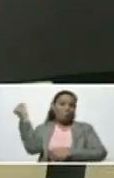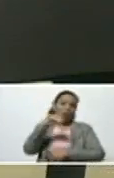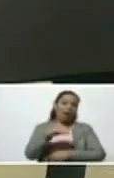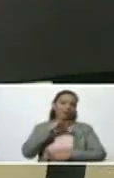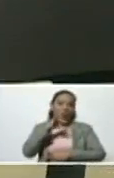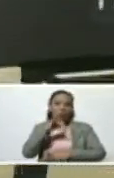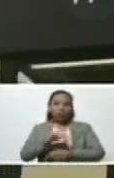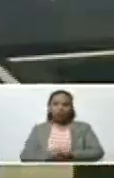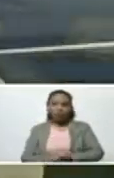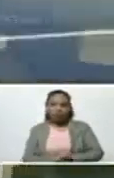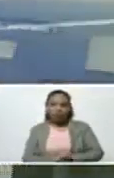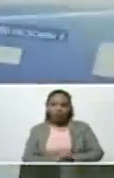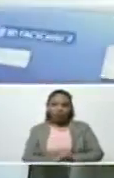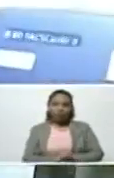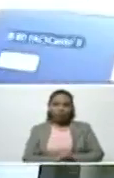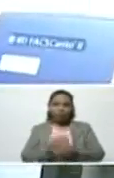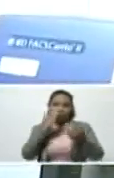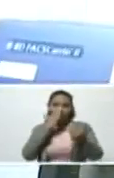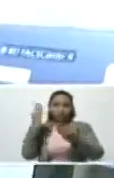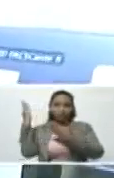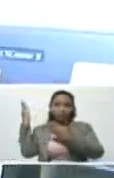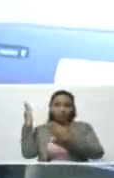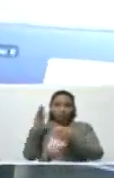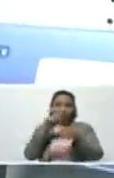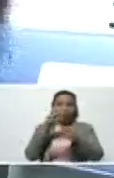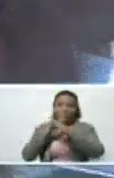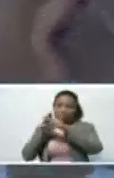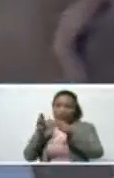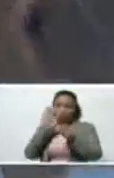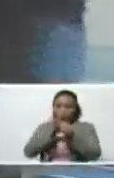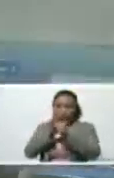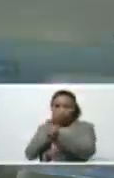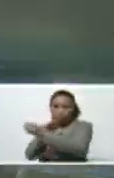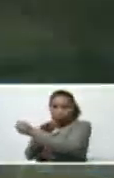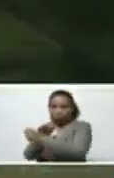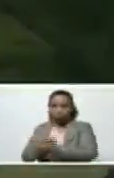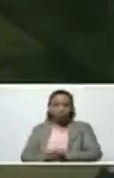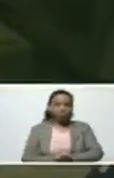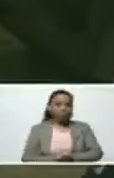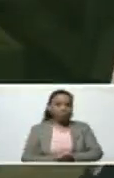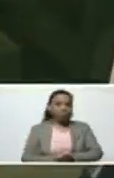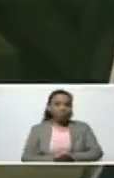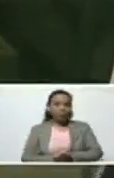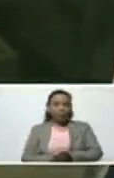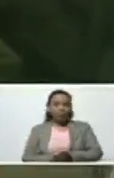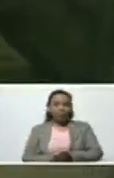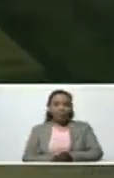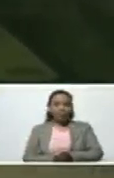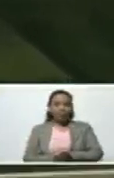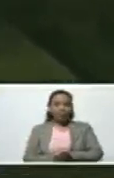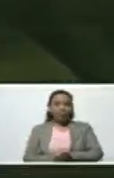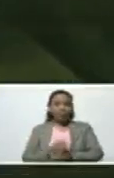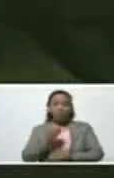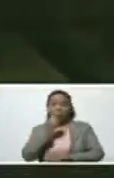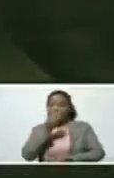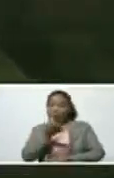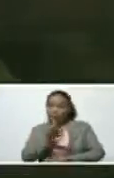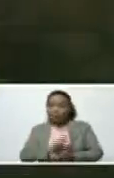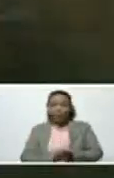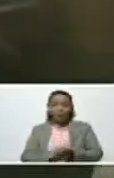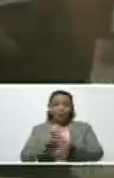Dilana. Muéstrala. Préstale el micrófono, Cardier. Gracias. El gran Cardier. Buenas. Bueno,